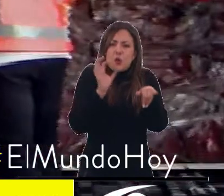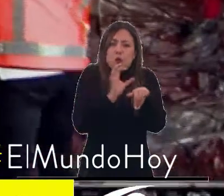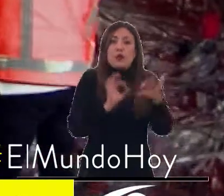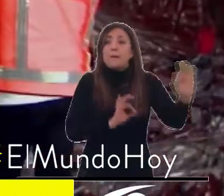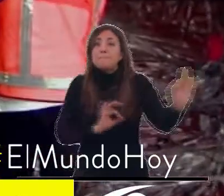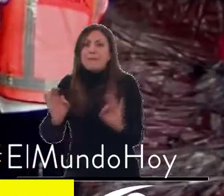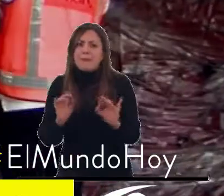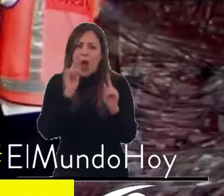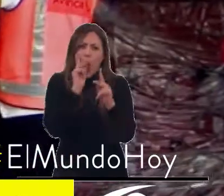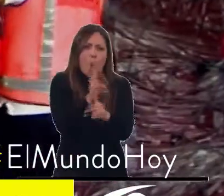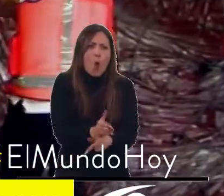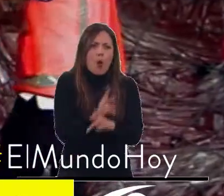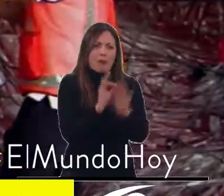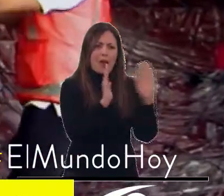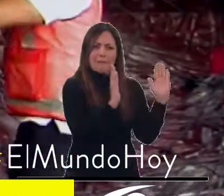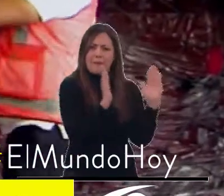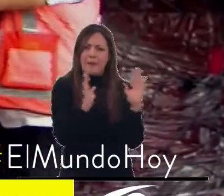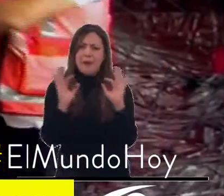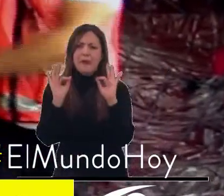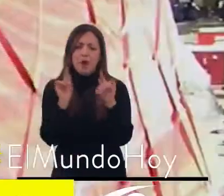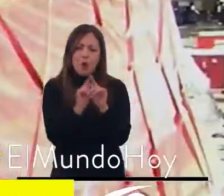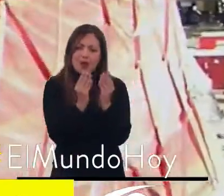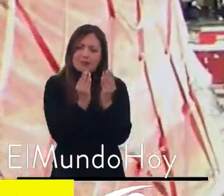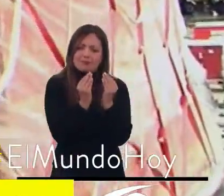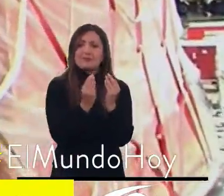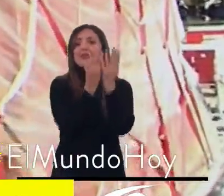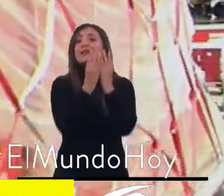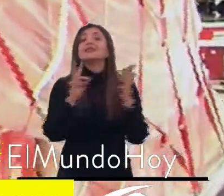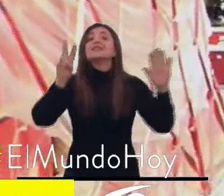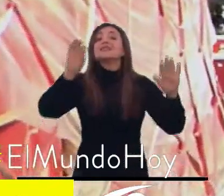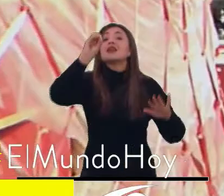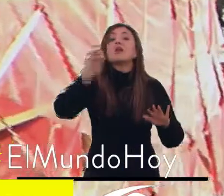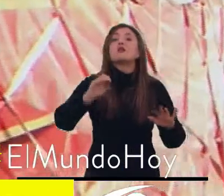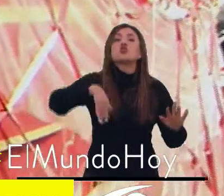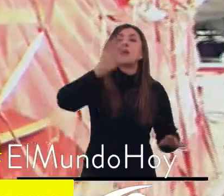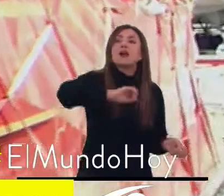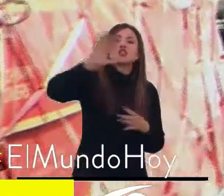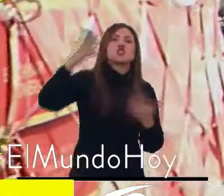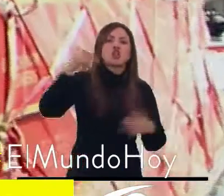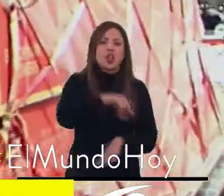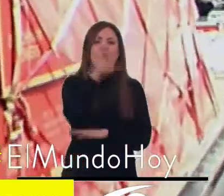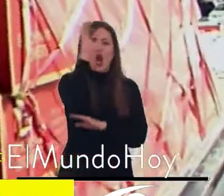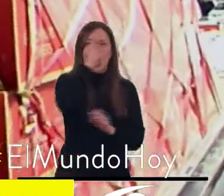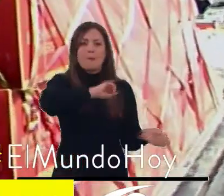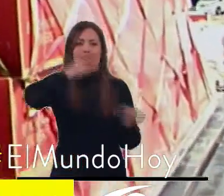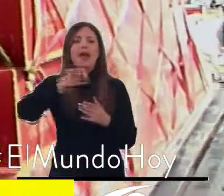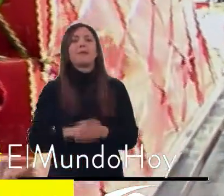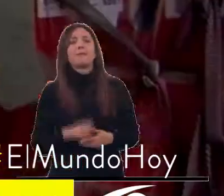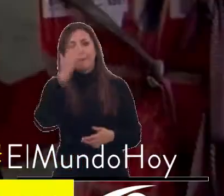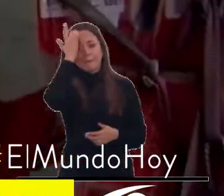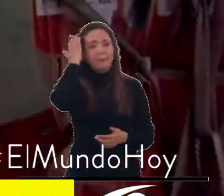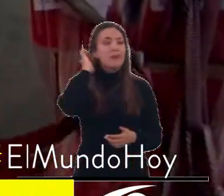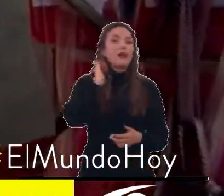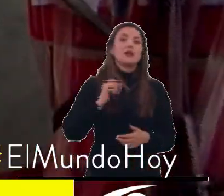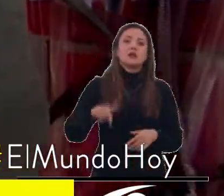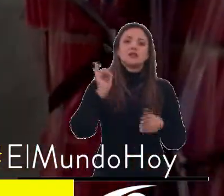muy cuidadosa para mantener fresca la flor. El 70% viene de Colombia. El avión tiene todo un piso de rodillos.